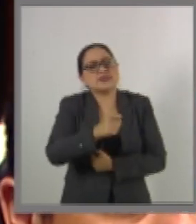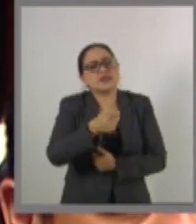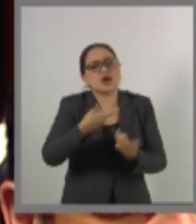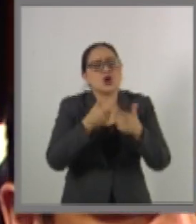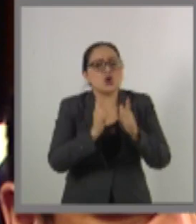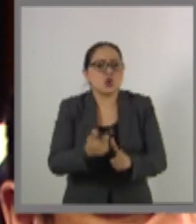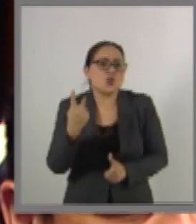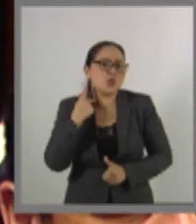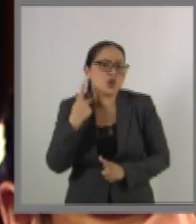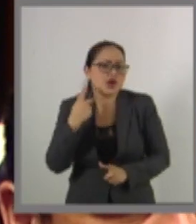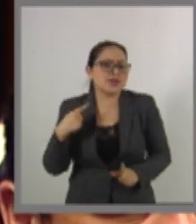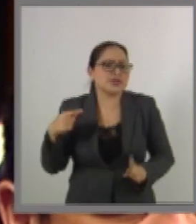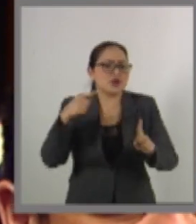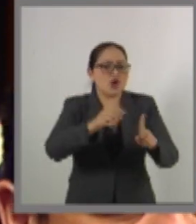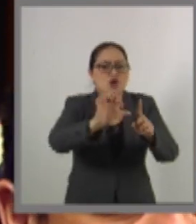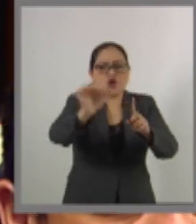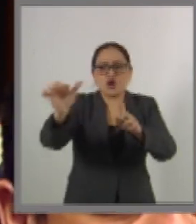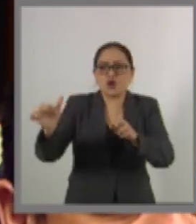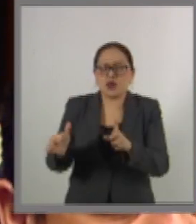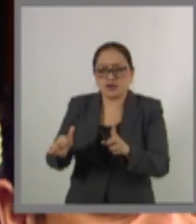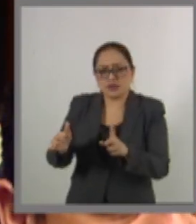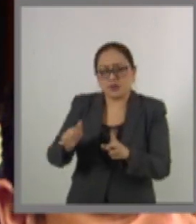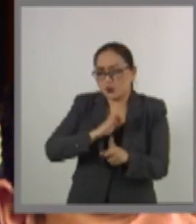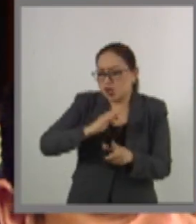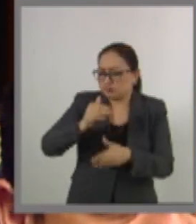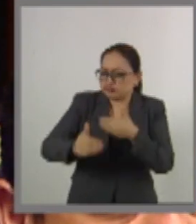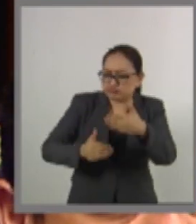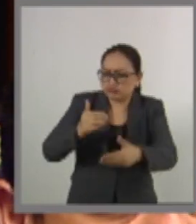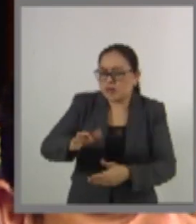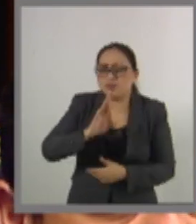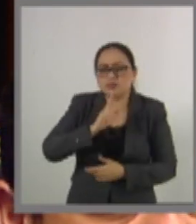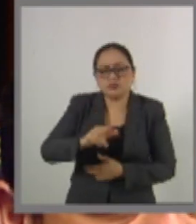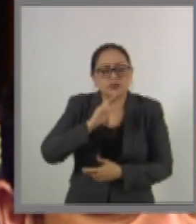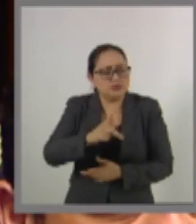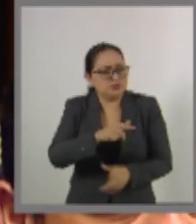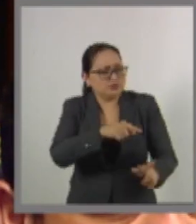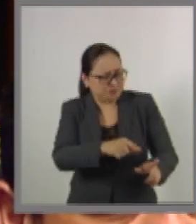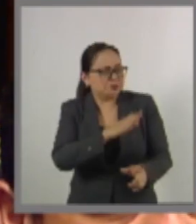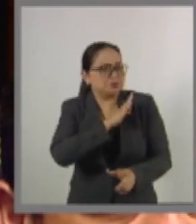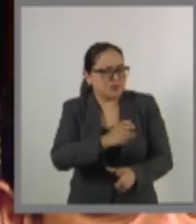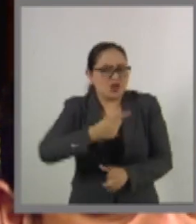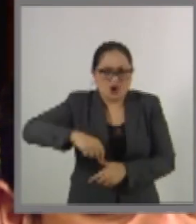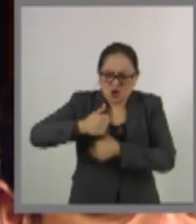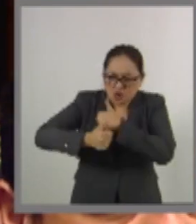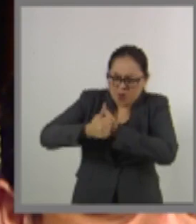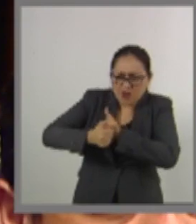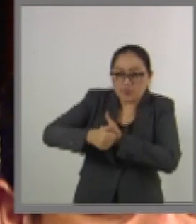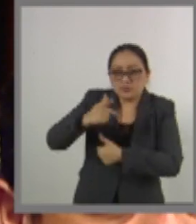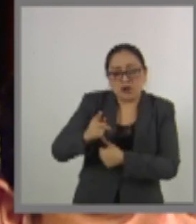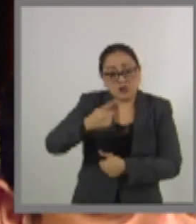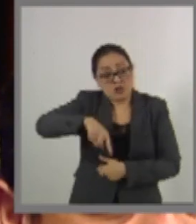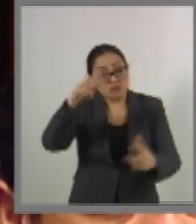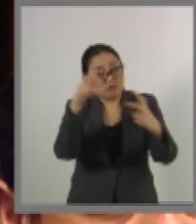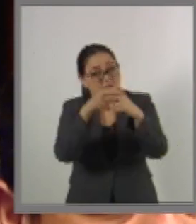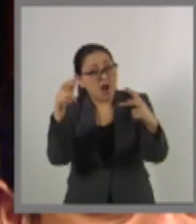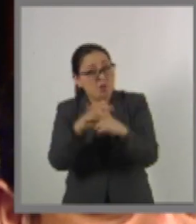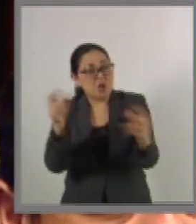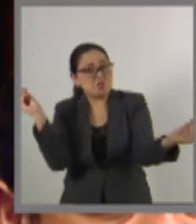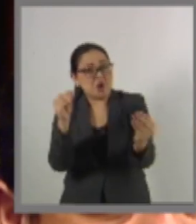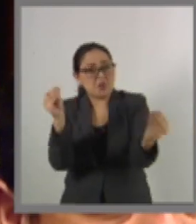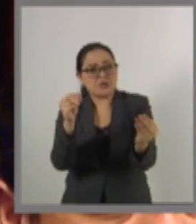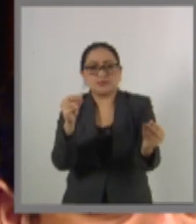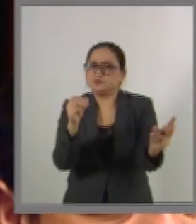grupo político o de otro político puedan avanzar en más o mejor medida, pero no peleando, porque